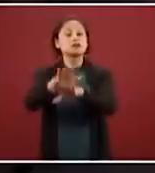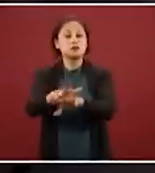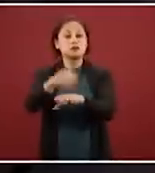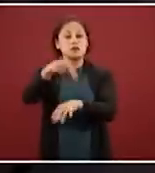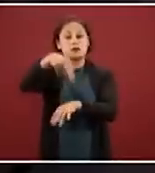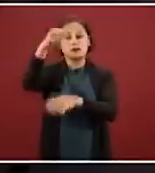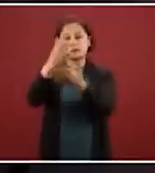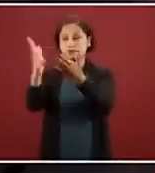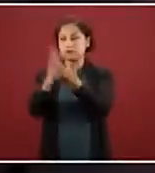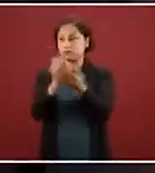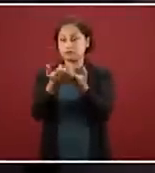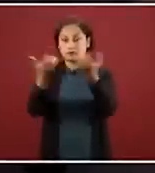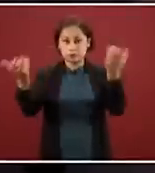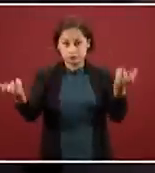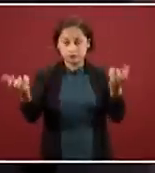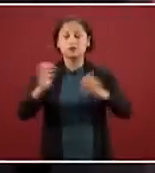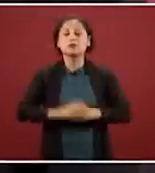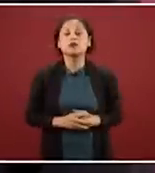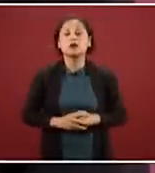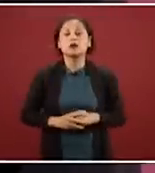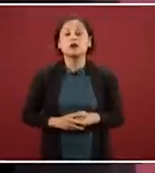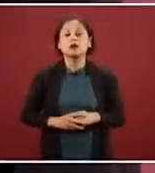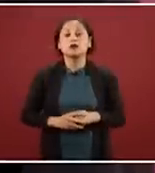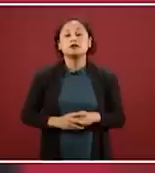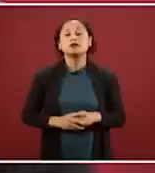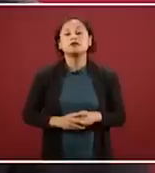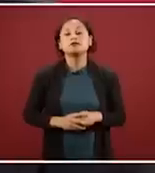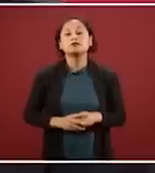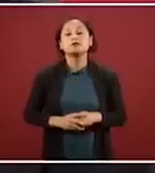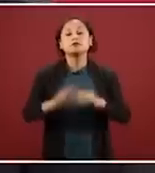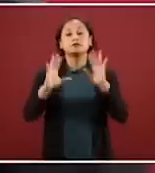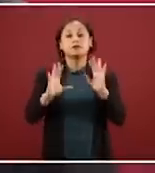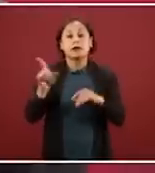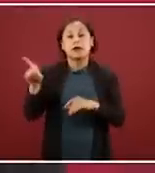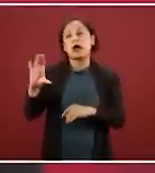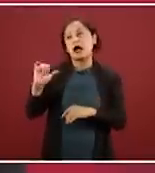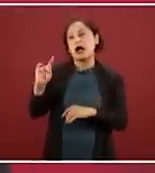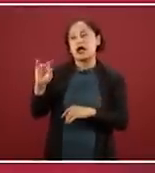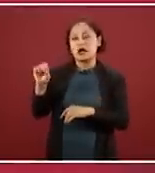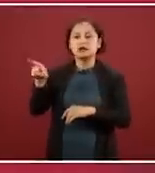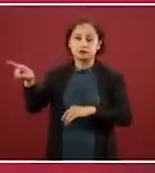Y vaya que lo que hizo Katz es muy bueno sobre